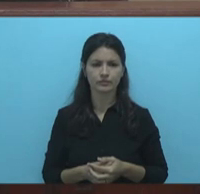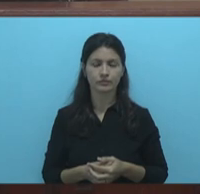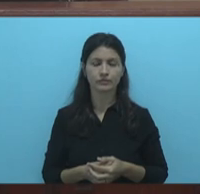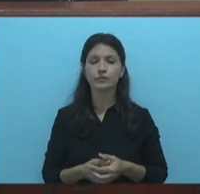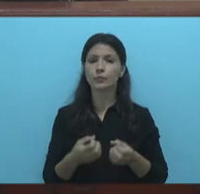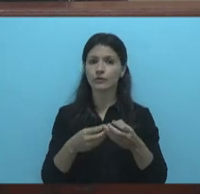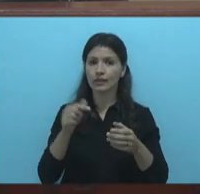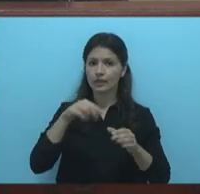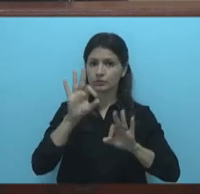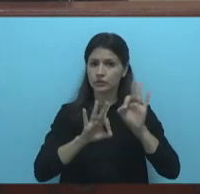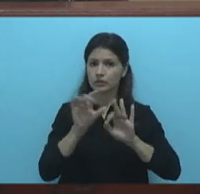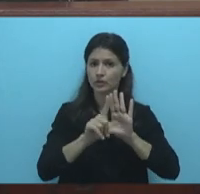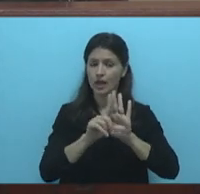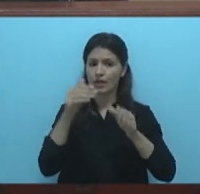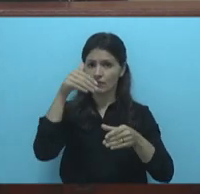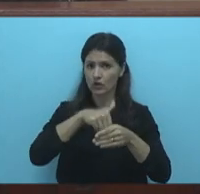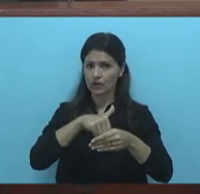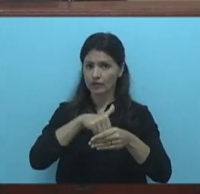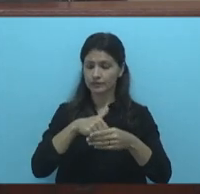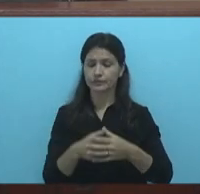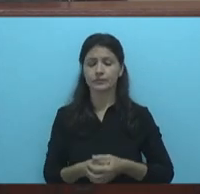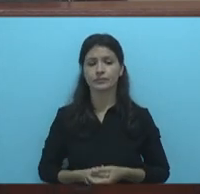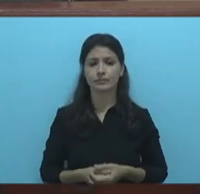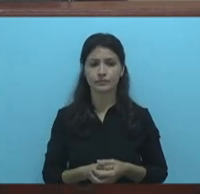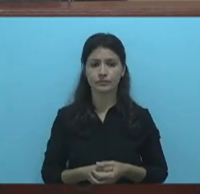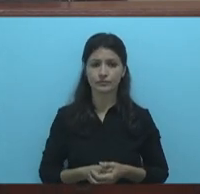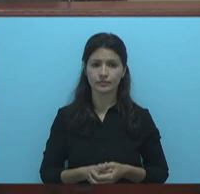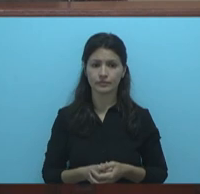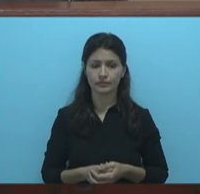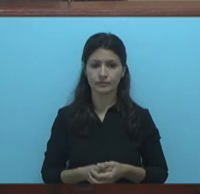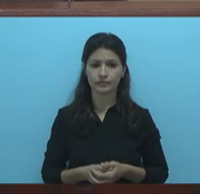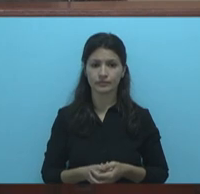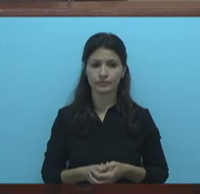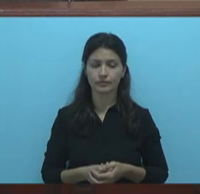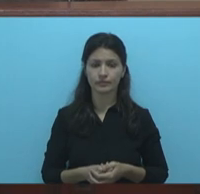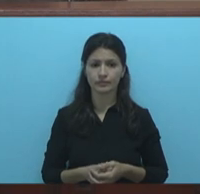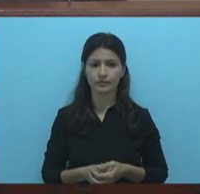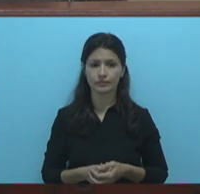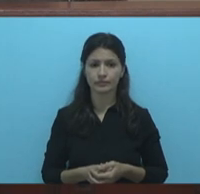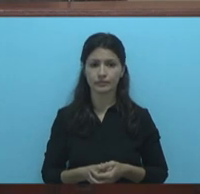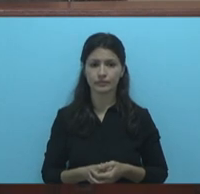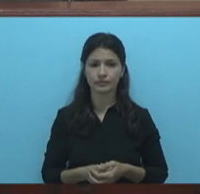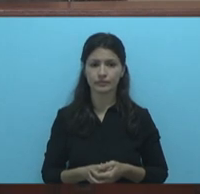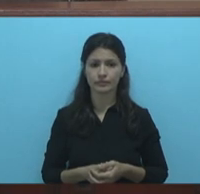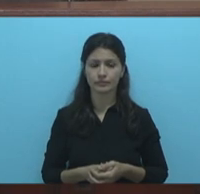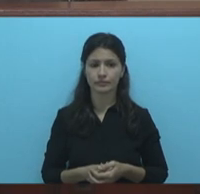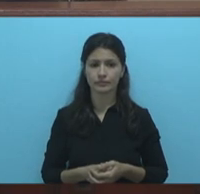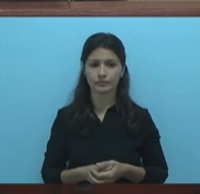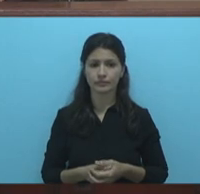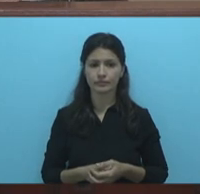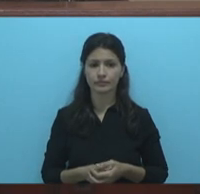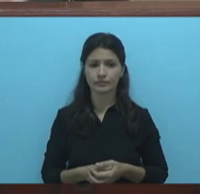Voy a poner a consideración el proyecto de ley en general. Les pido que expresen su voto a través del